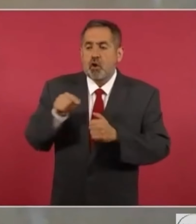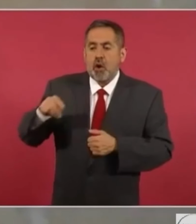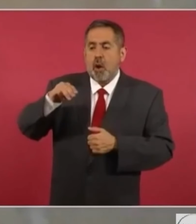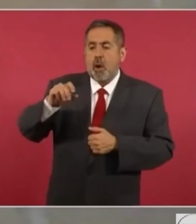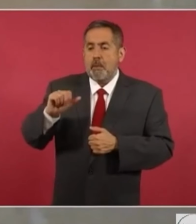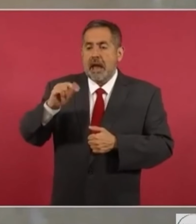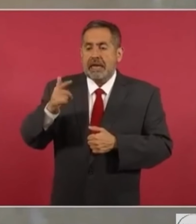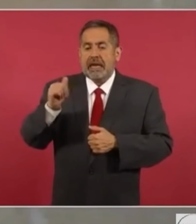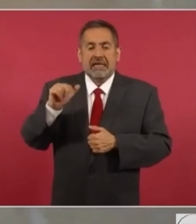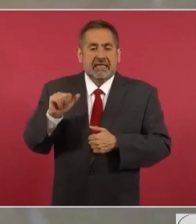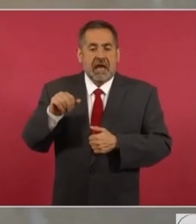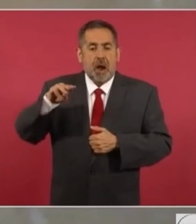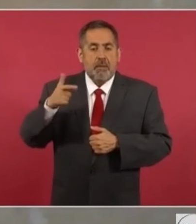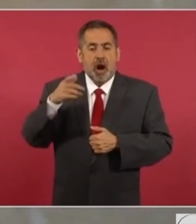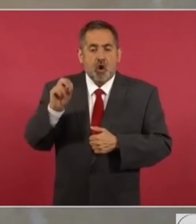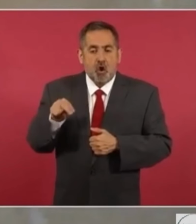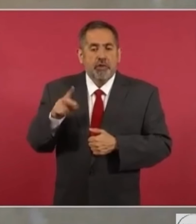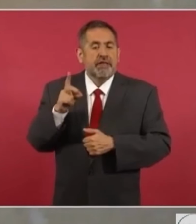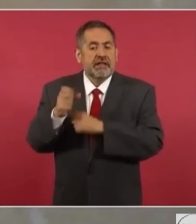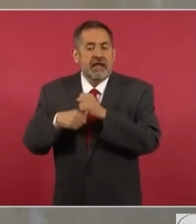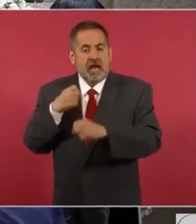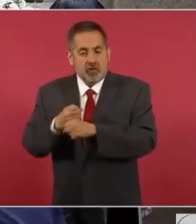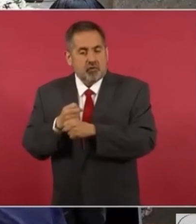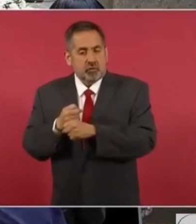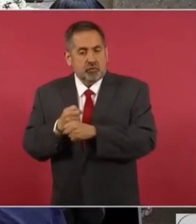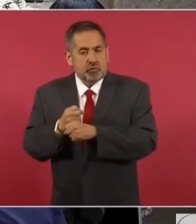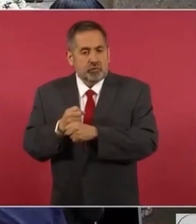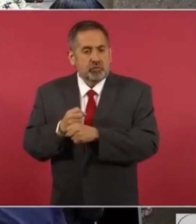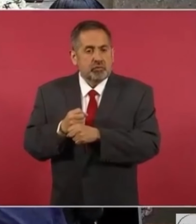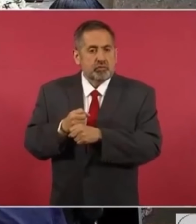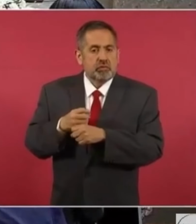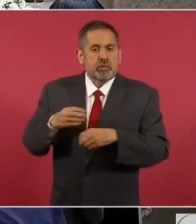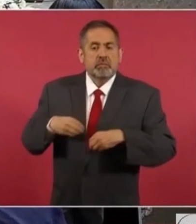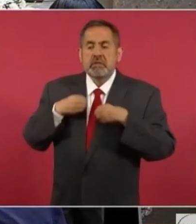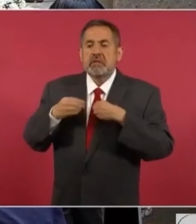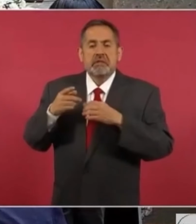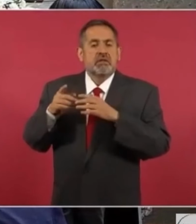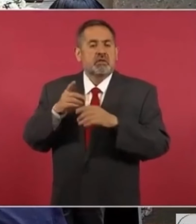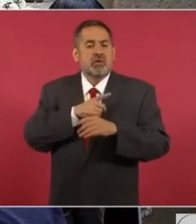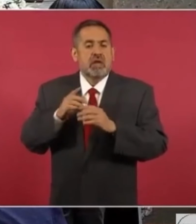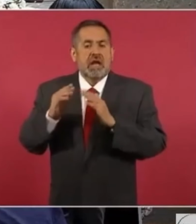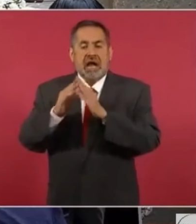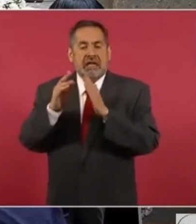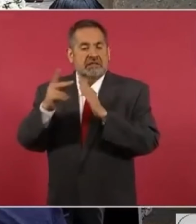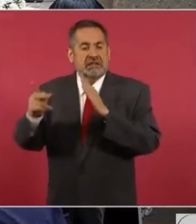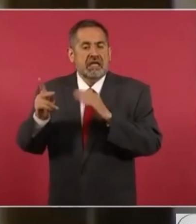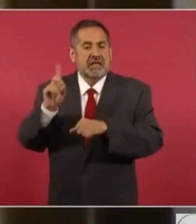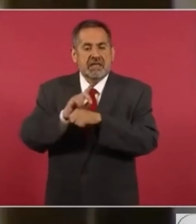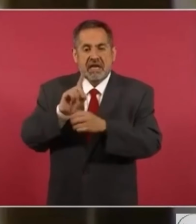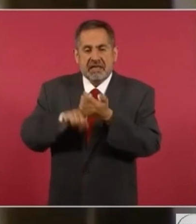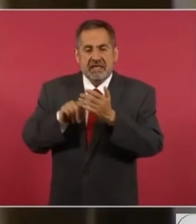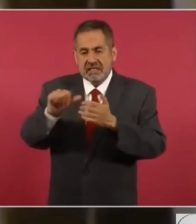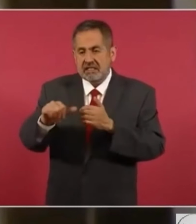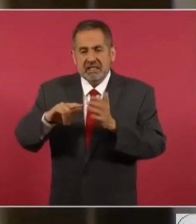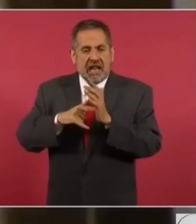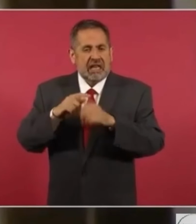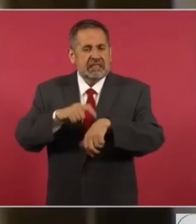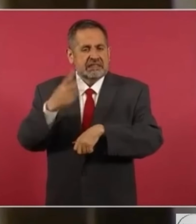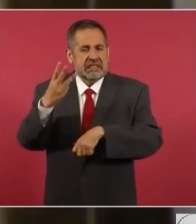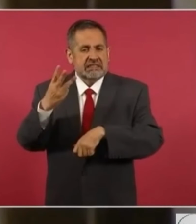Magón Grajales, de 30 años, viuda, en la casa de su morada, el día 16 del corriente, a las 3